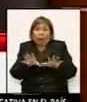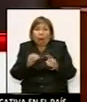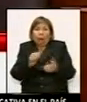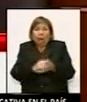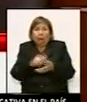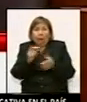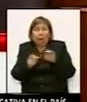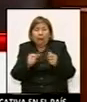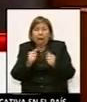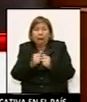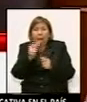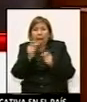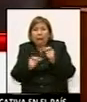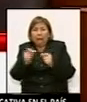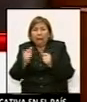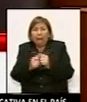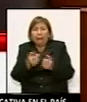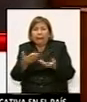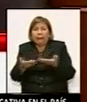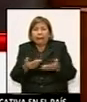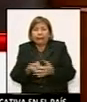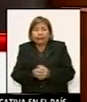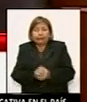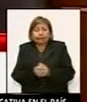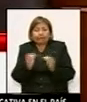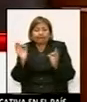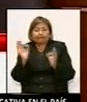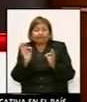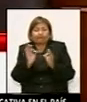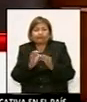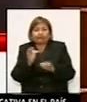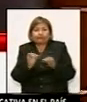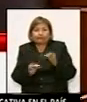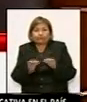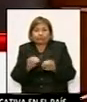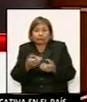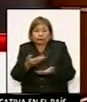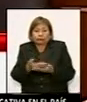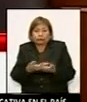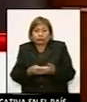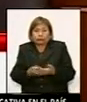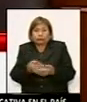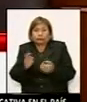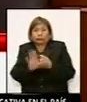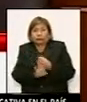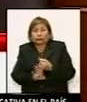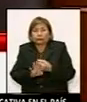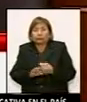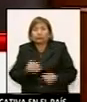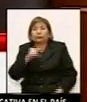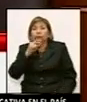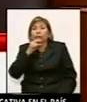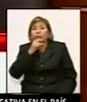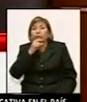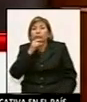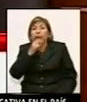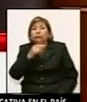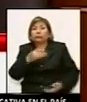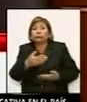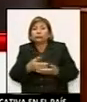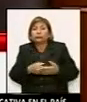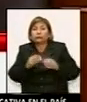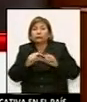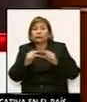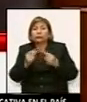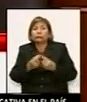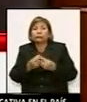personas, para el desarrollo célere y efectivo de los procesos judiciales a fin de proteger los derechos de las mujeres e integrantes del grupo